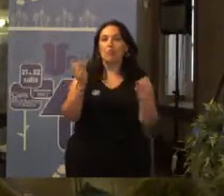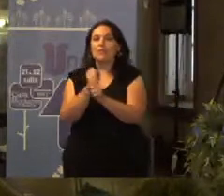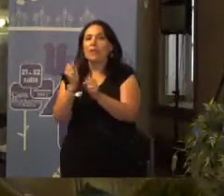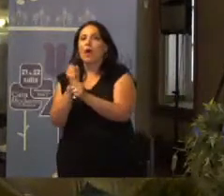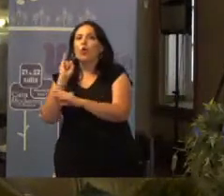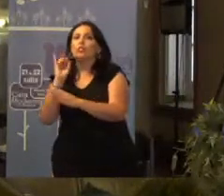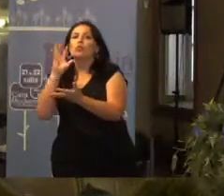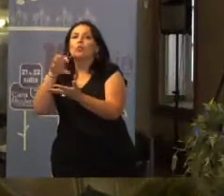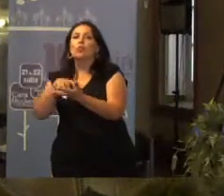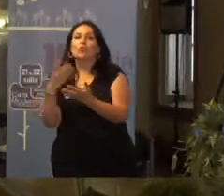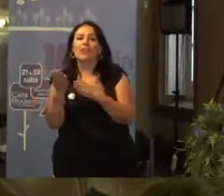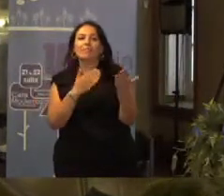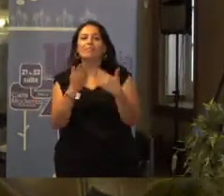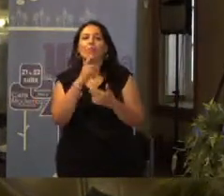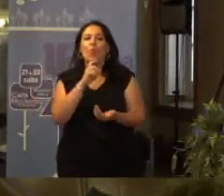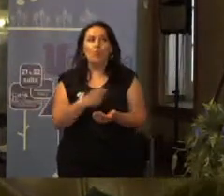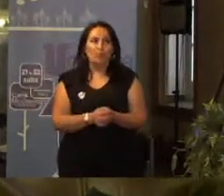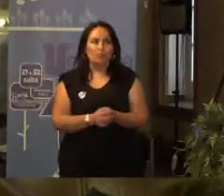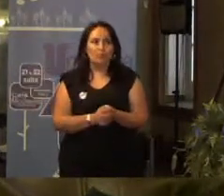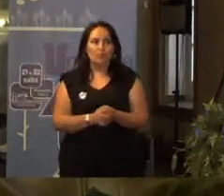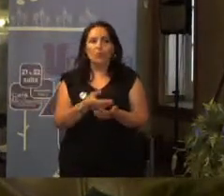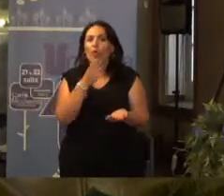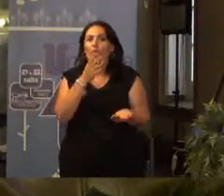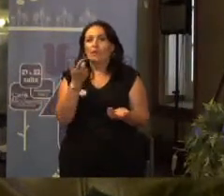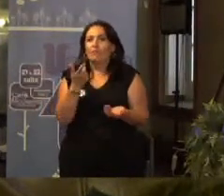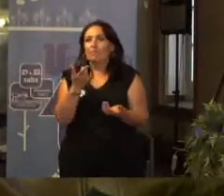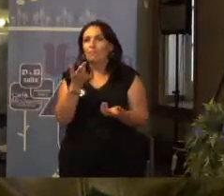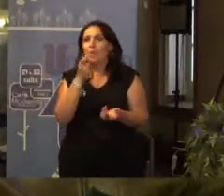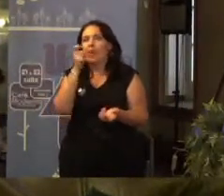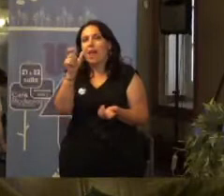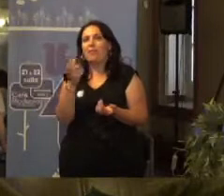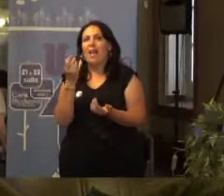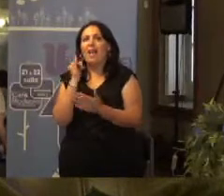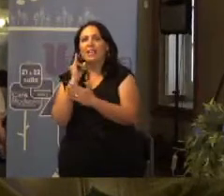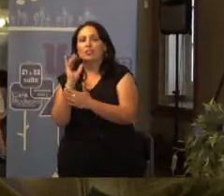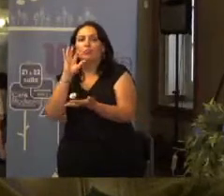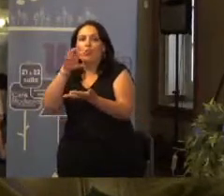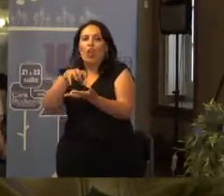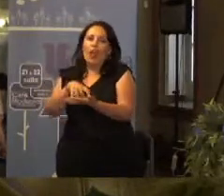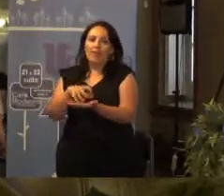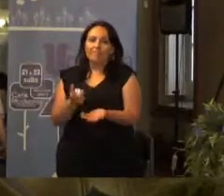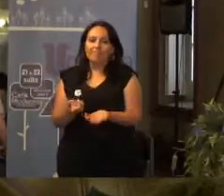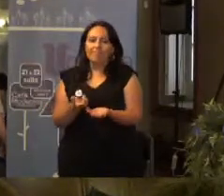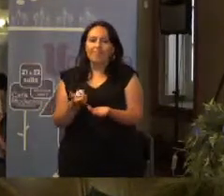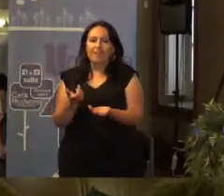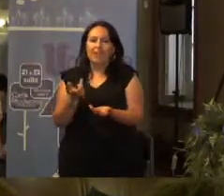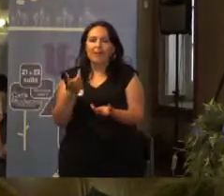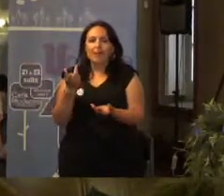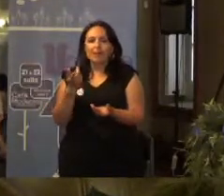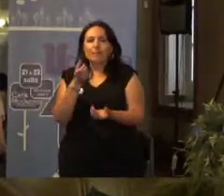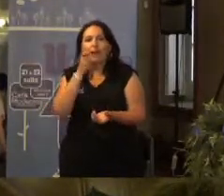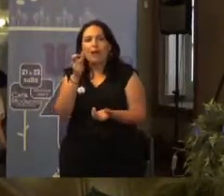institucional. Cando unha fala de institucións ou de institucionalidade, non? Pois parece que a